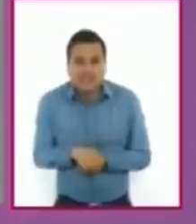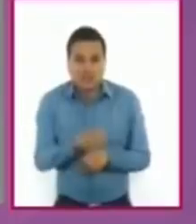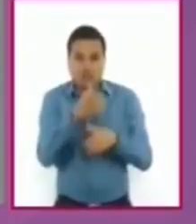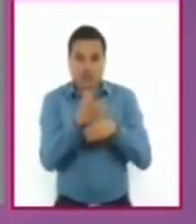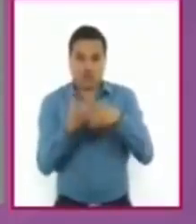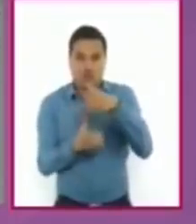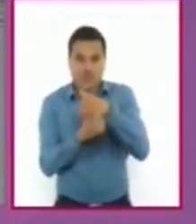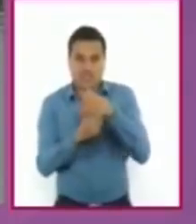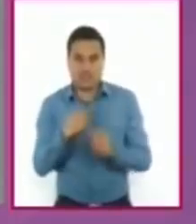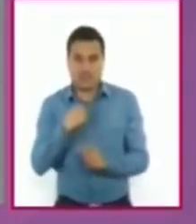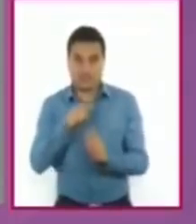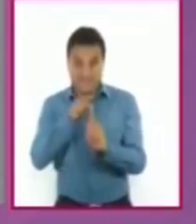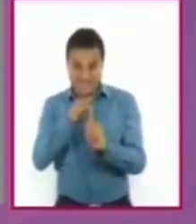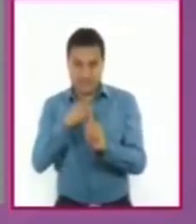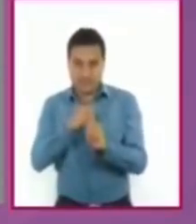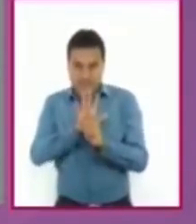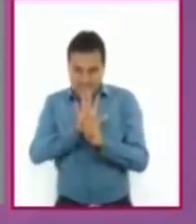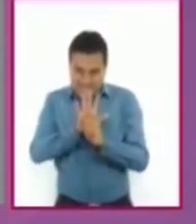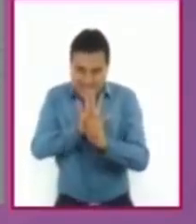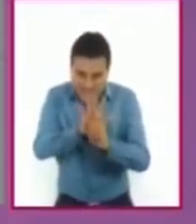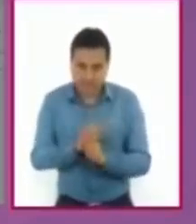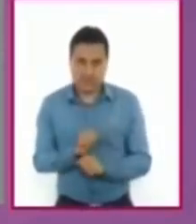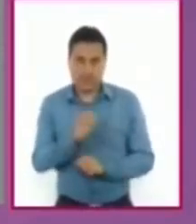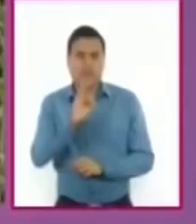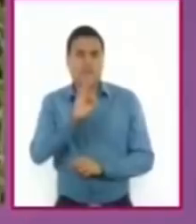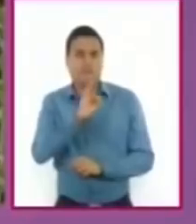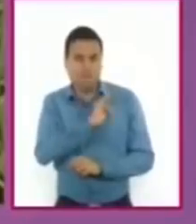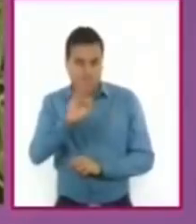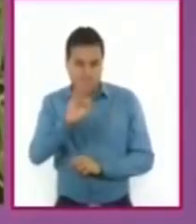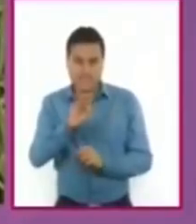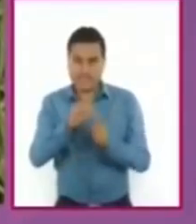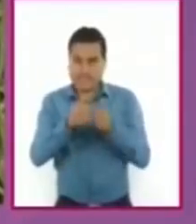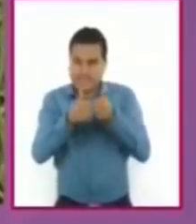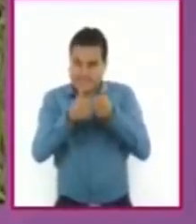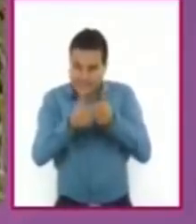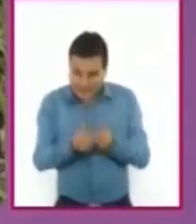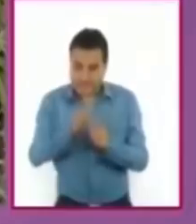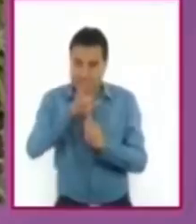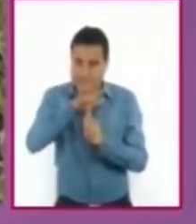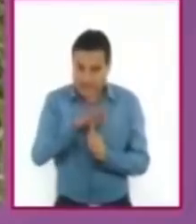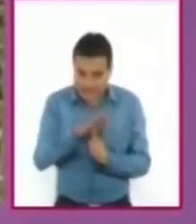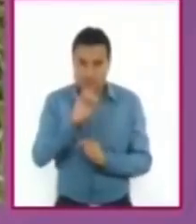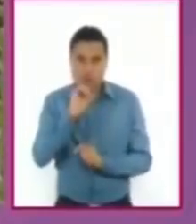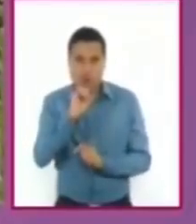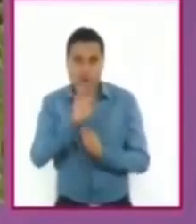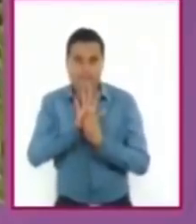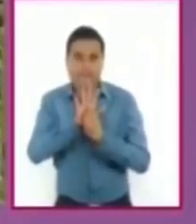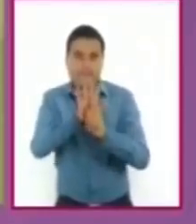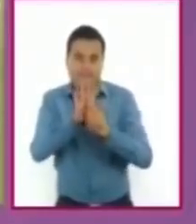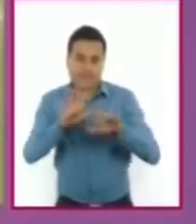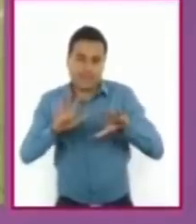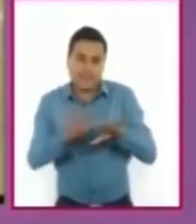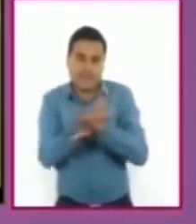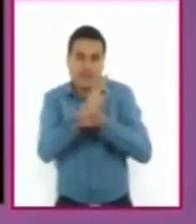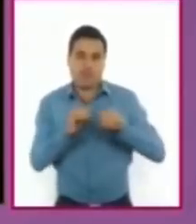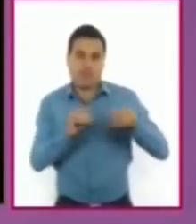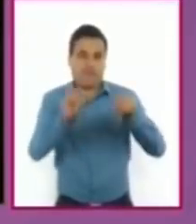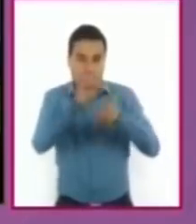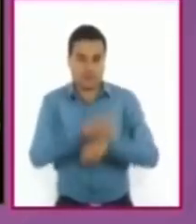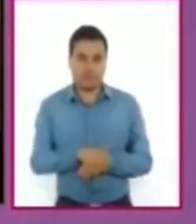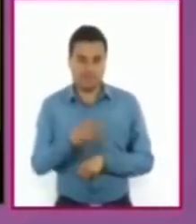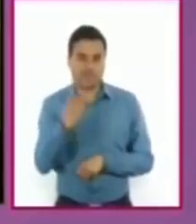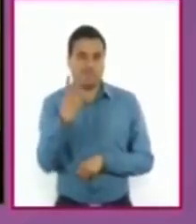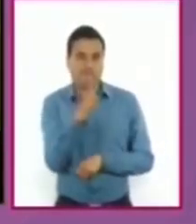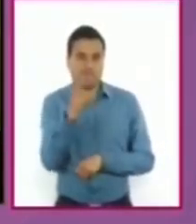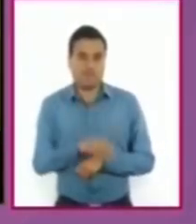cuerpo capaz de modificar su estado de reposo o de movimiento o bien de producir una deformación.